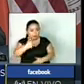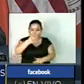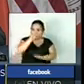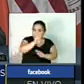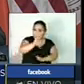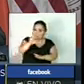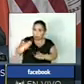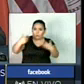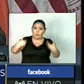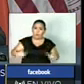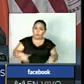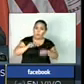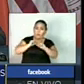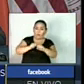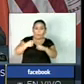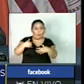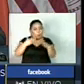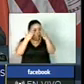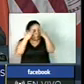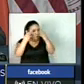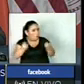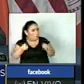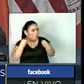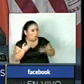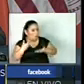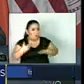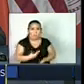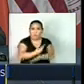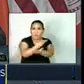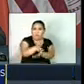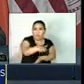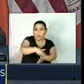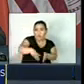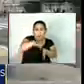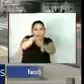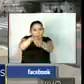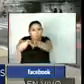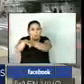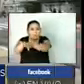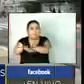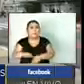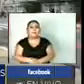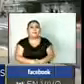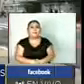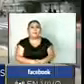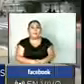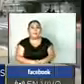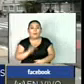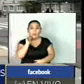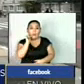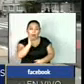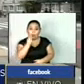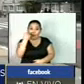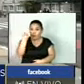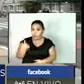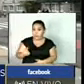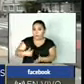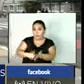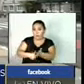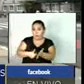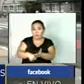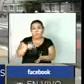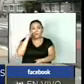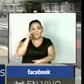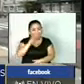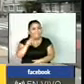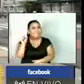dignidad no tengo idea en el mundo de cómo cualquier funeraria podría permitir que esto suceda el alcalde Vildi Blasio reconoció el peso